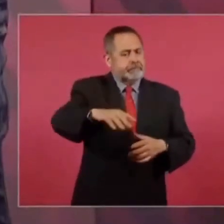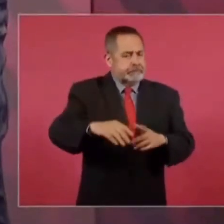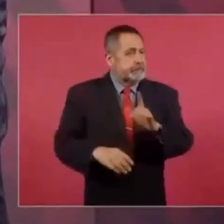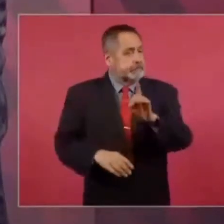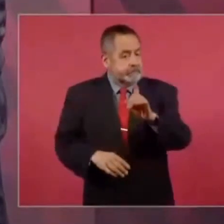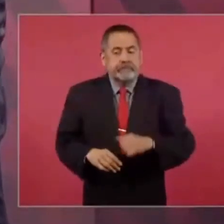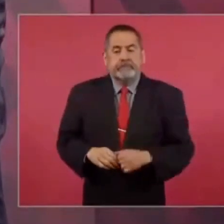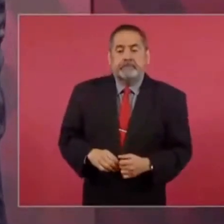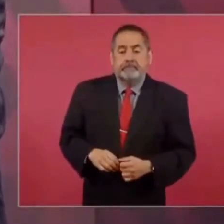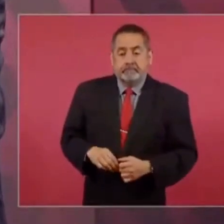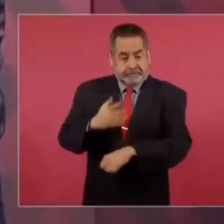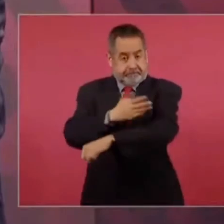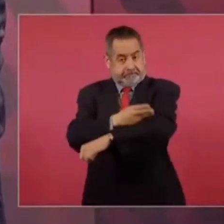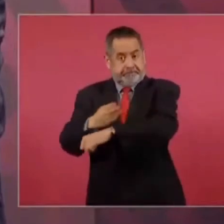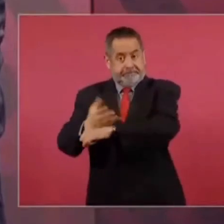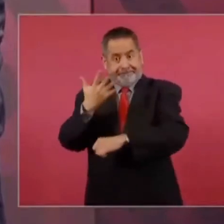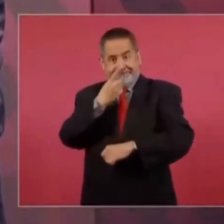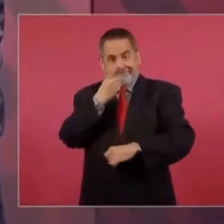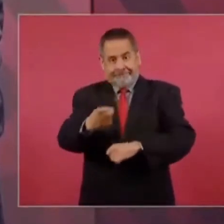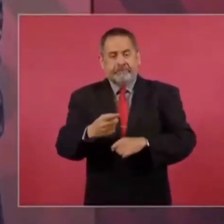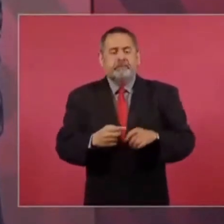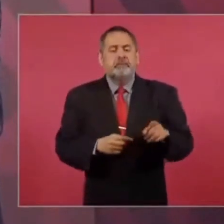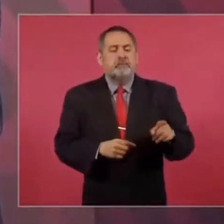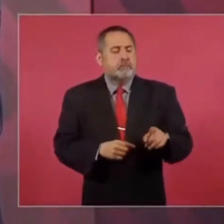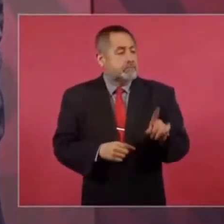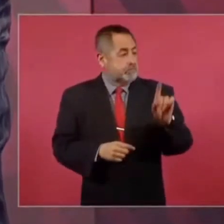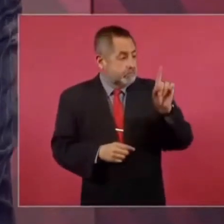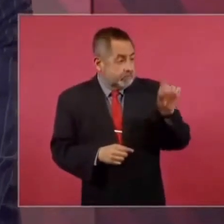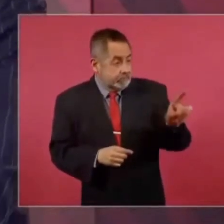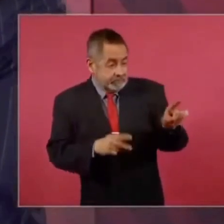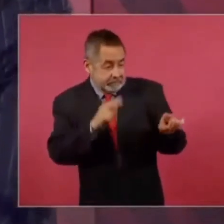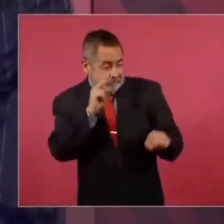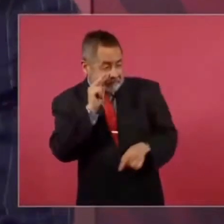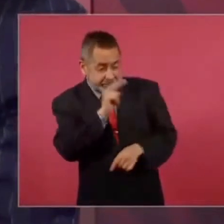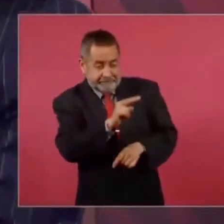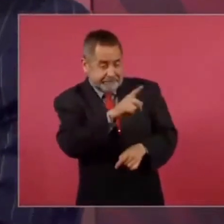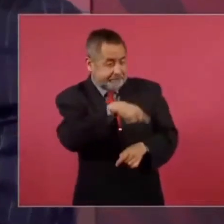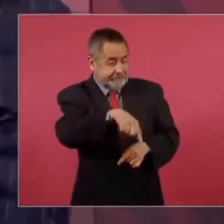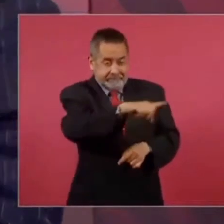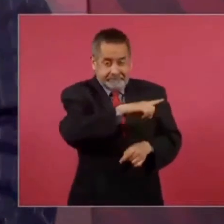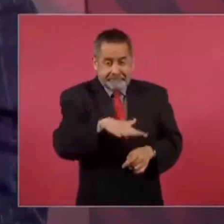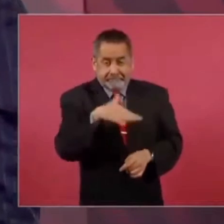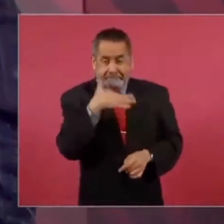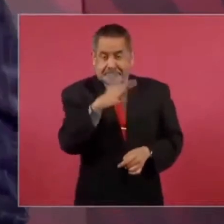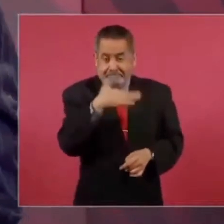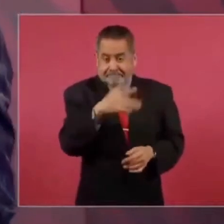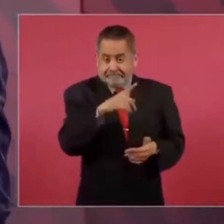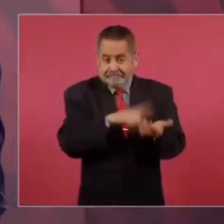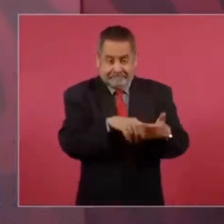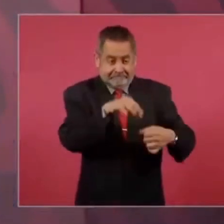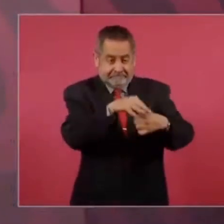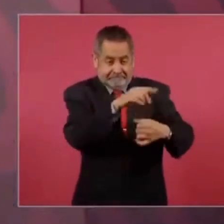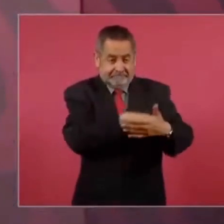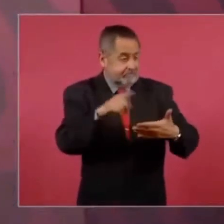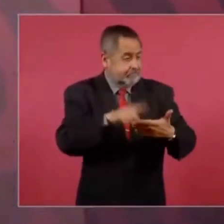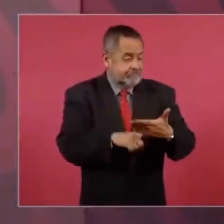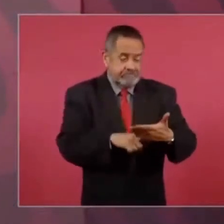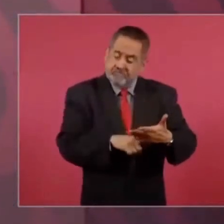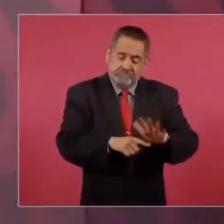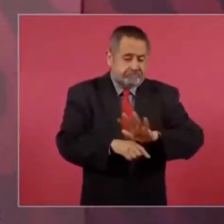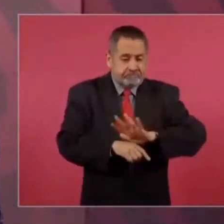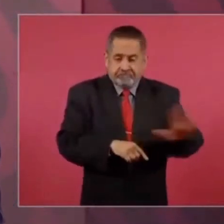entonces, señores, estoy convencido de que la fuerza